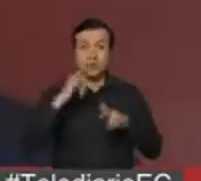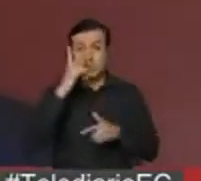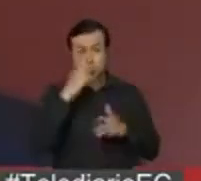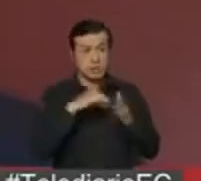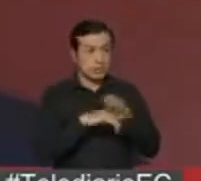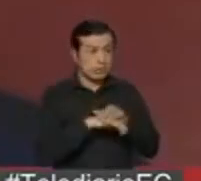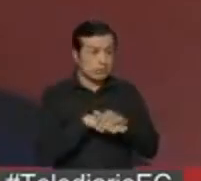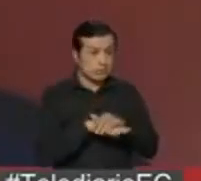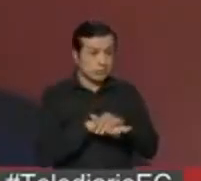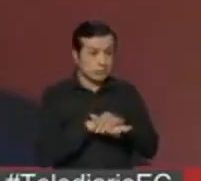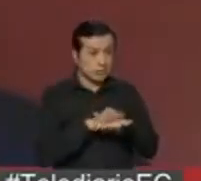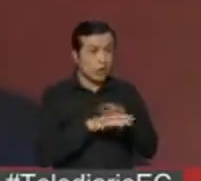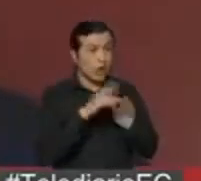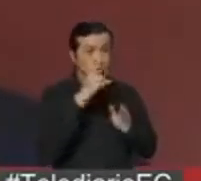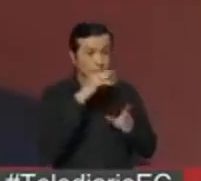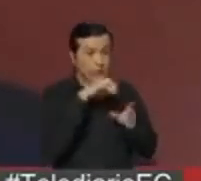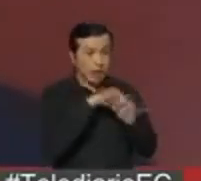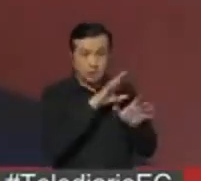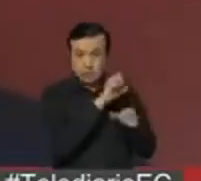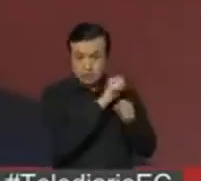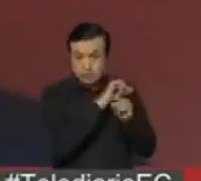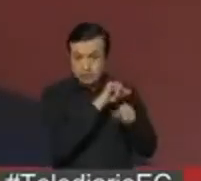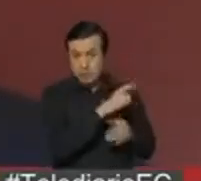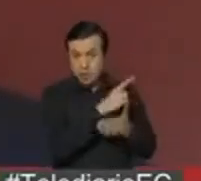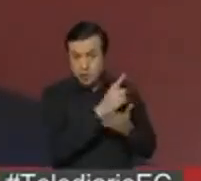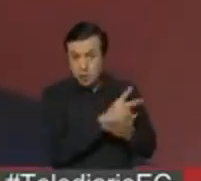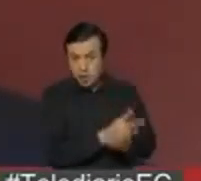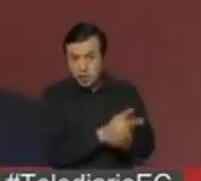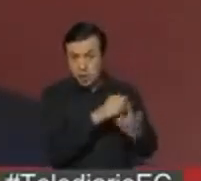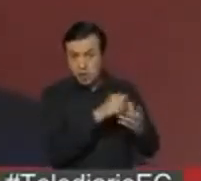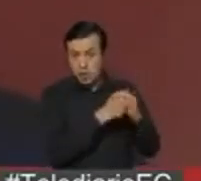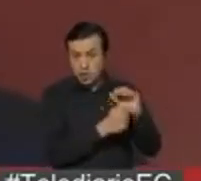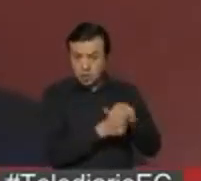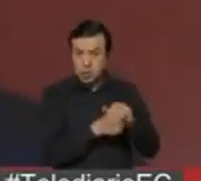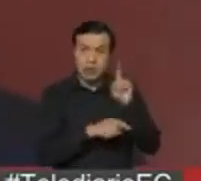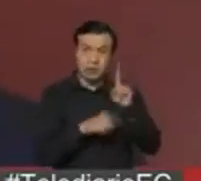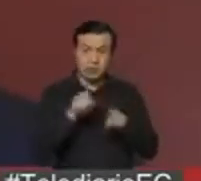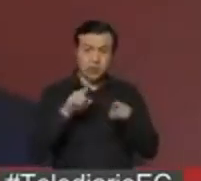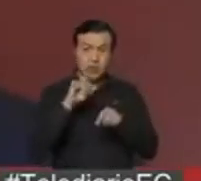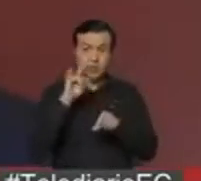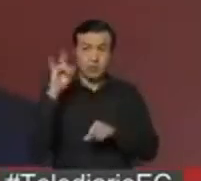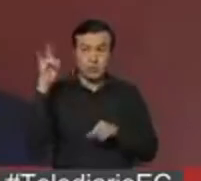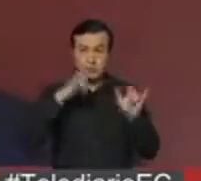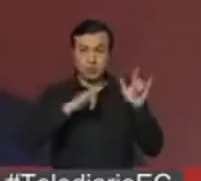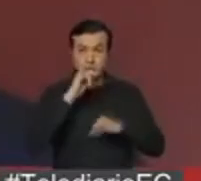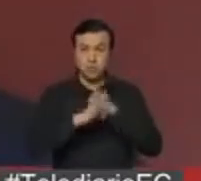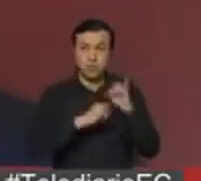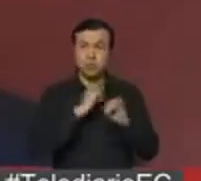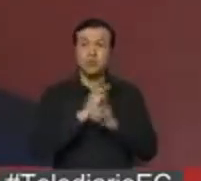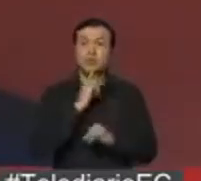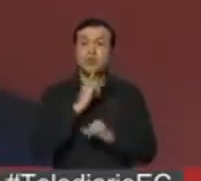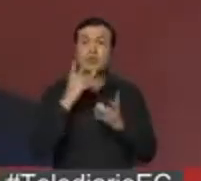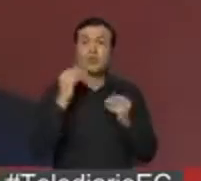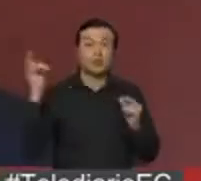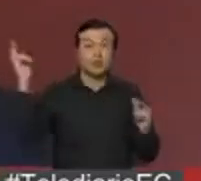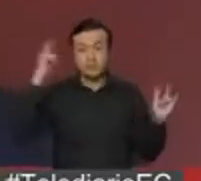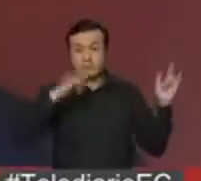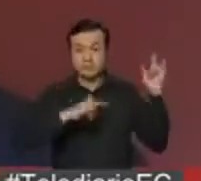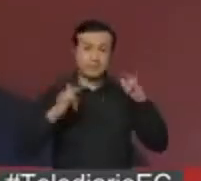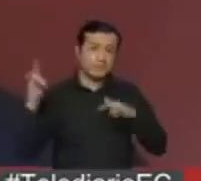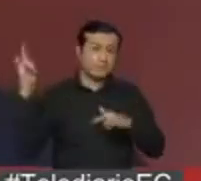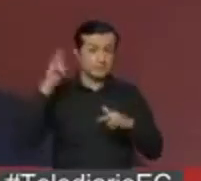llegue, pero sí han habido, las ocupaciones son aceptables, vuelos internacionales de Estados Unidos han tenido ocupaciones muy buenas, en